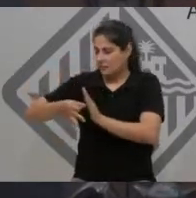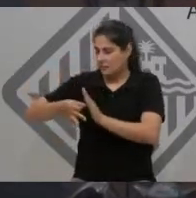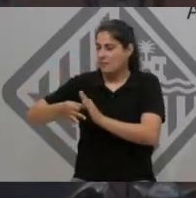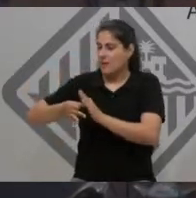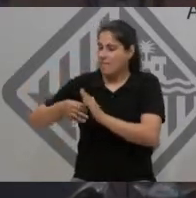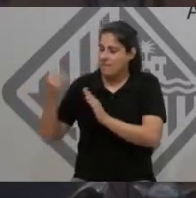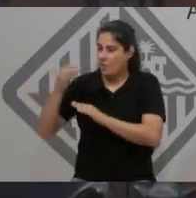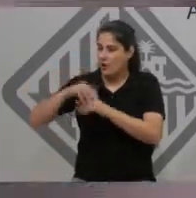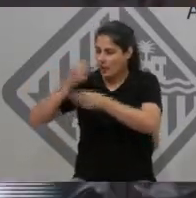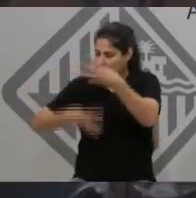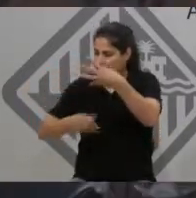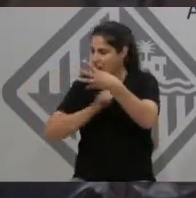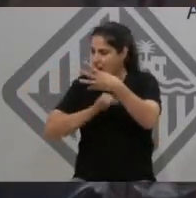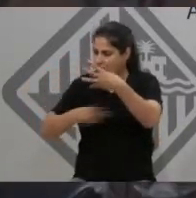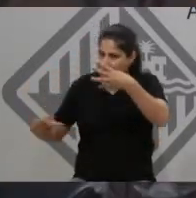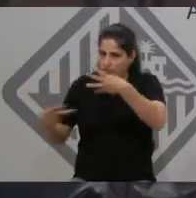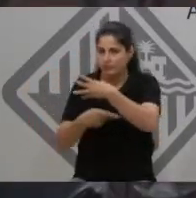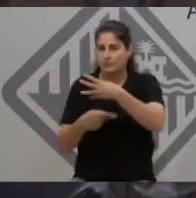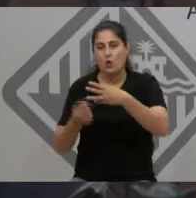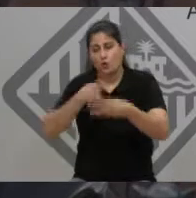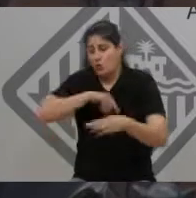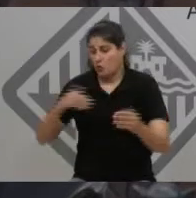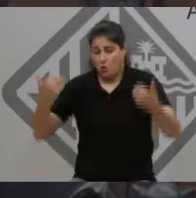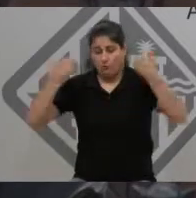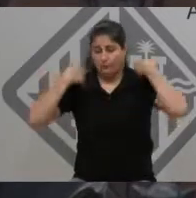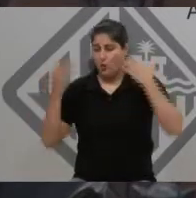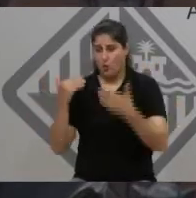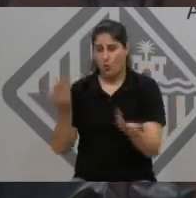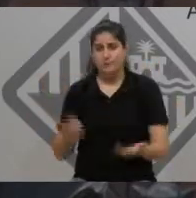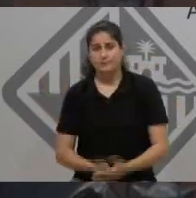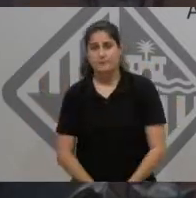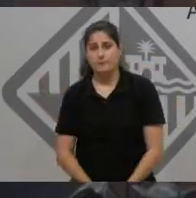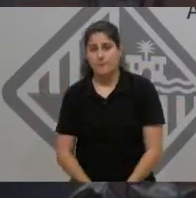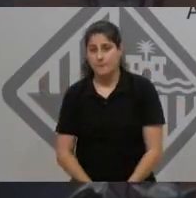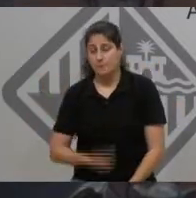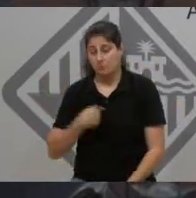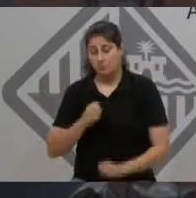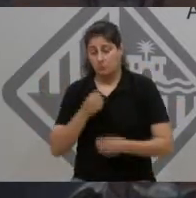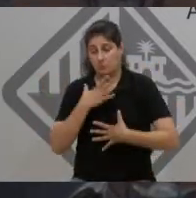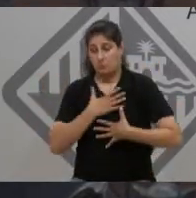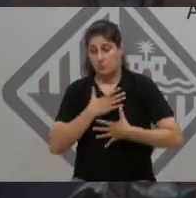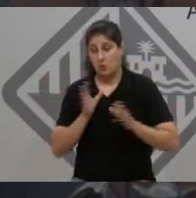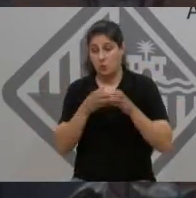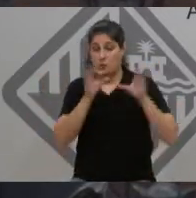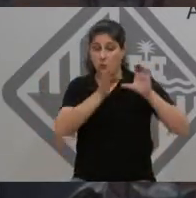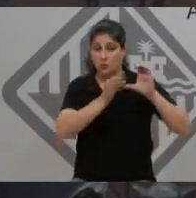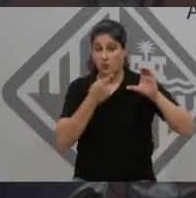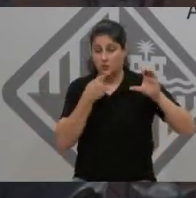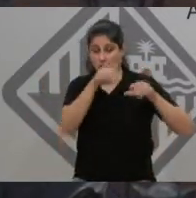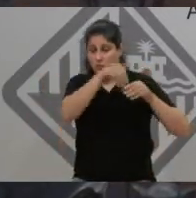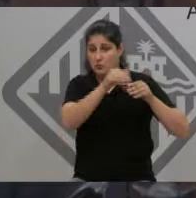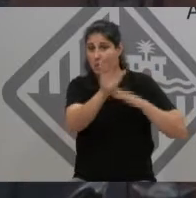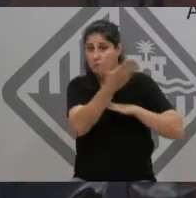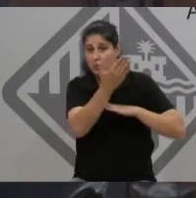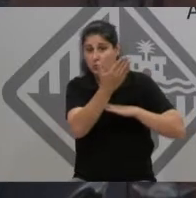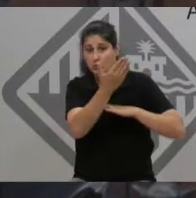No, obviamente, ampliar nosotros, cuya competencia no es nuestra. Y aquí me sorprende la posición del Grupo Ciudadanos, es decir, vota en contra de una propuesta nuestra